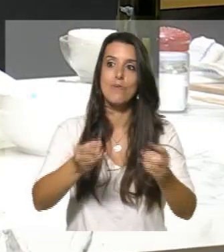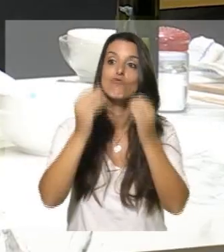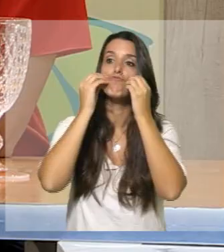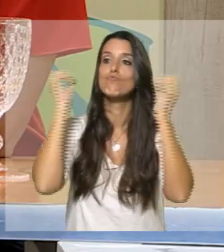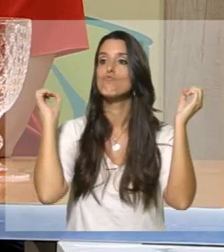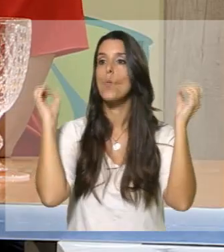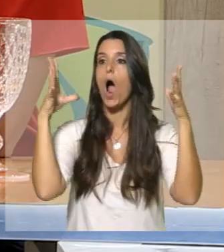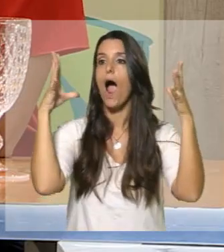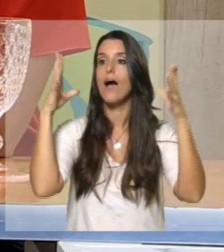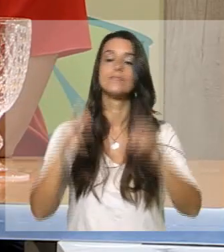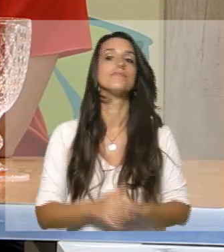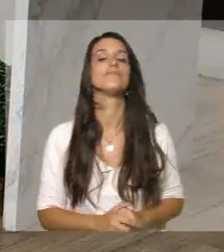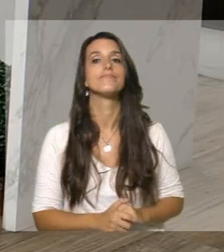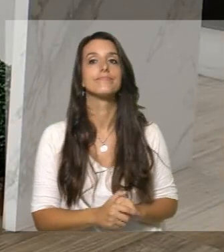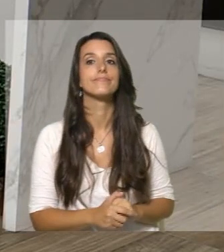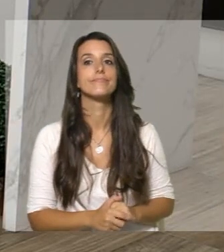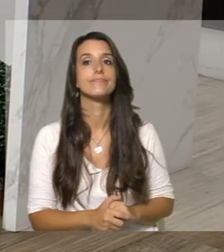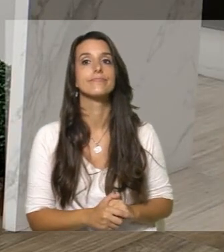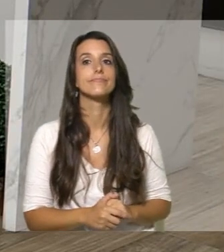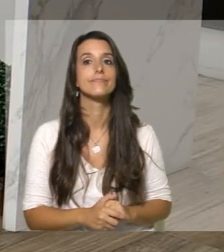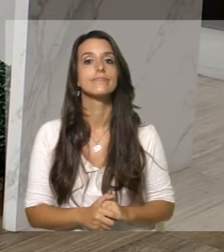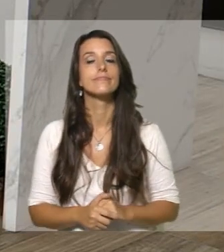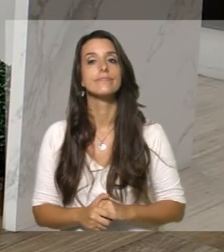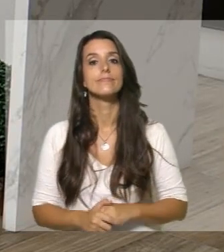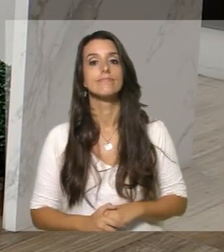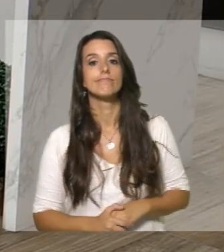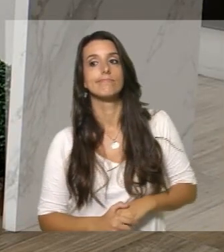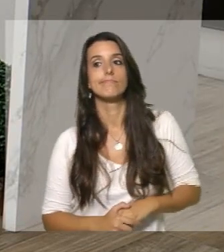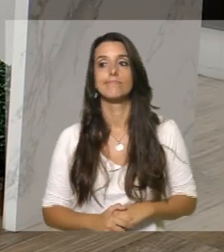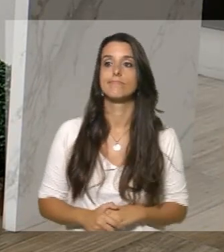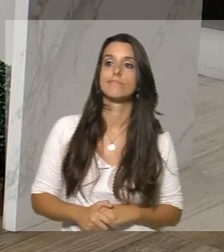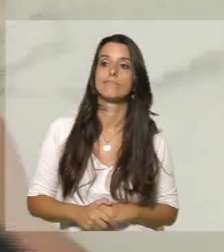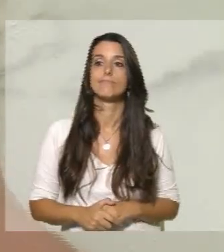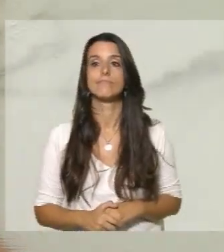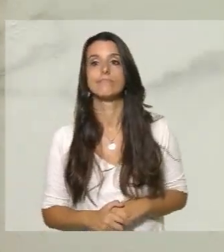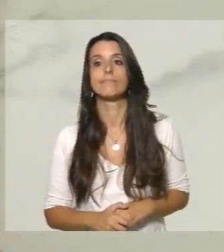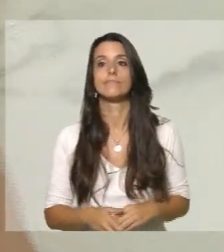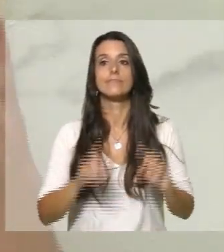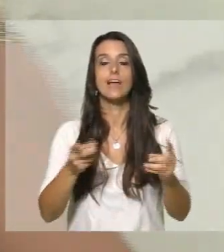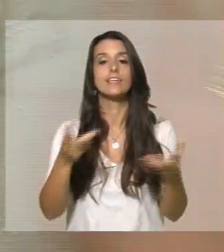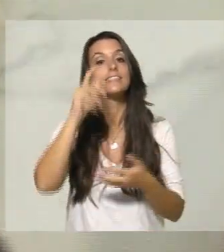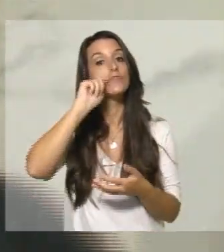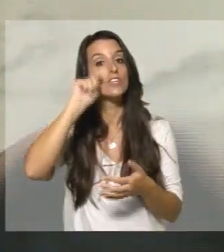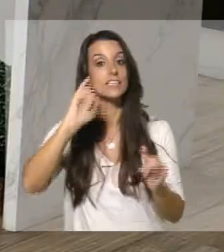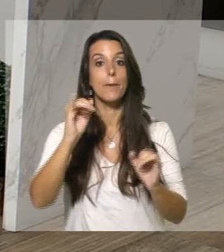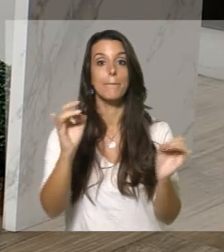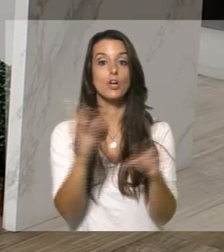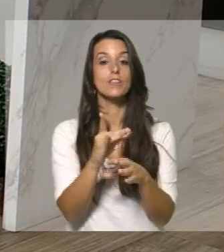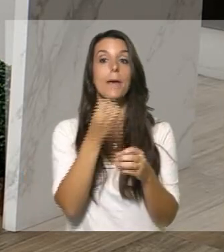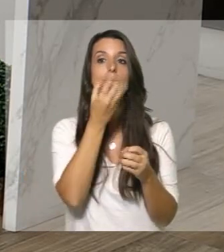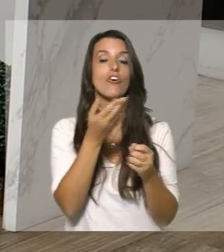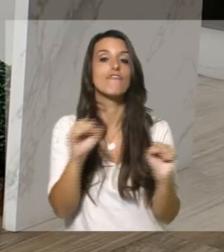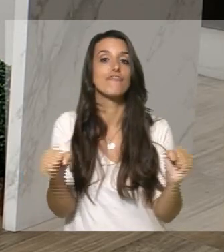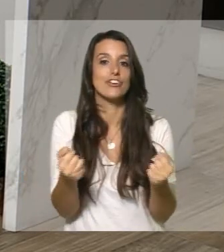Pocha. Como debe de ser. Ahí estamos. Ahora, la cebollita ya está. Lo ideal es dejarla